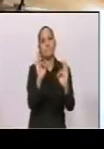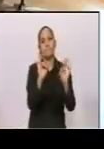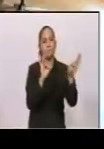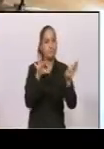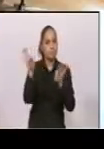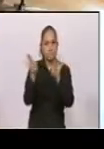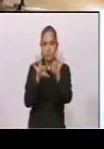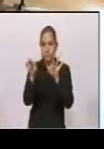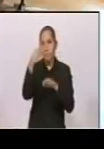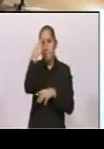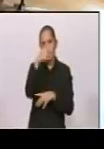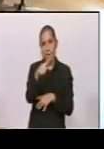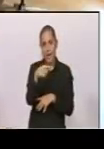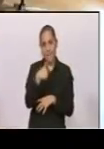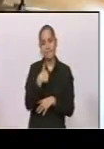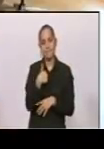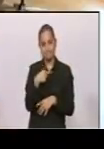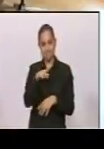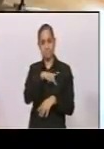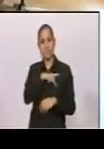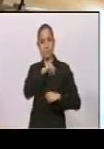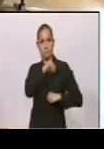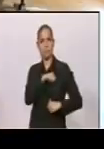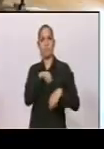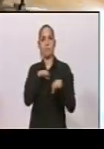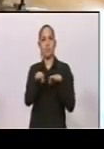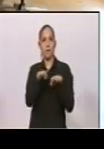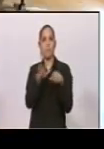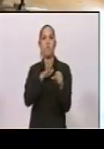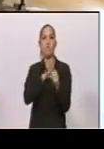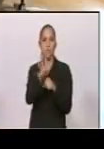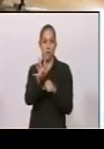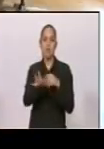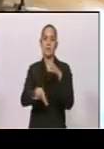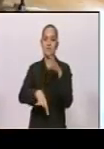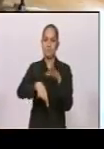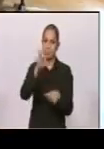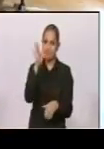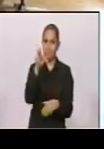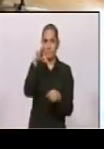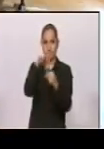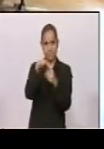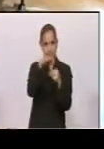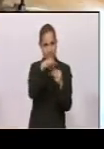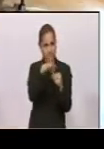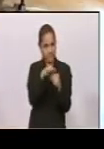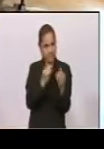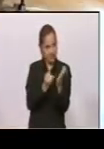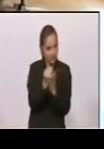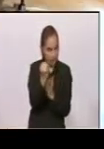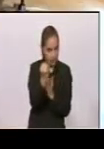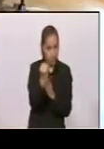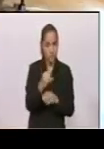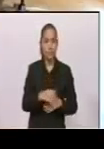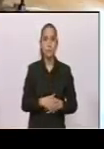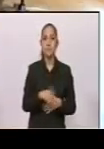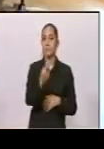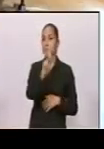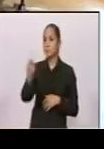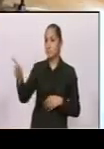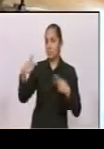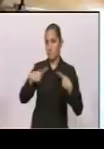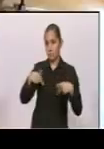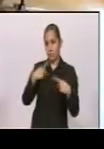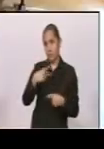labor jurisdiccional. Las y los mexicanos, así como cada uno de